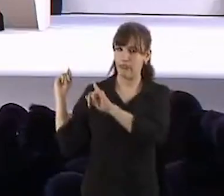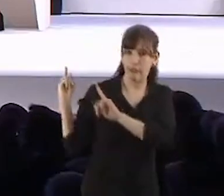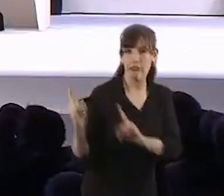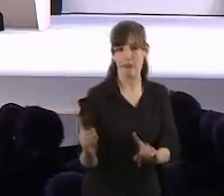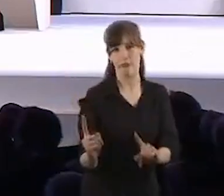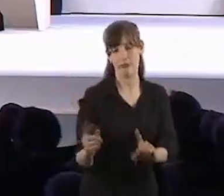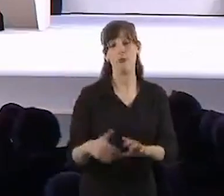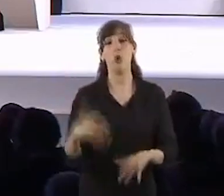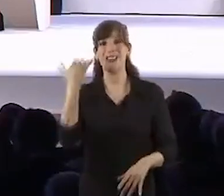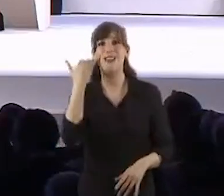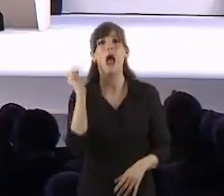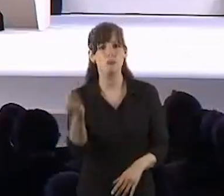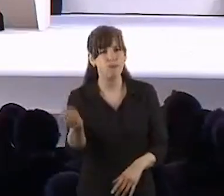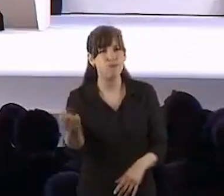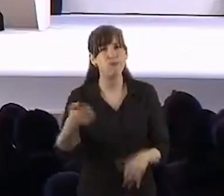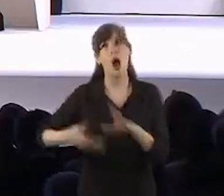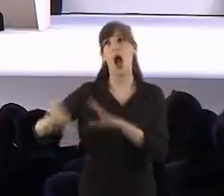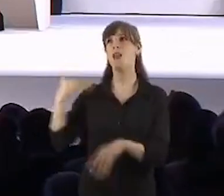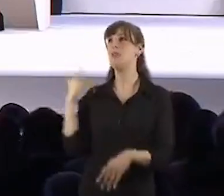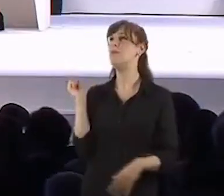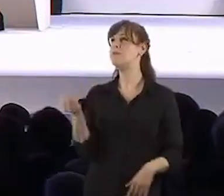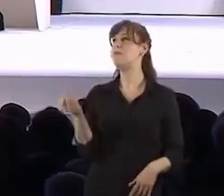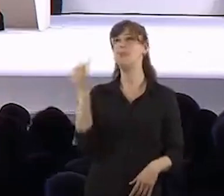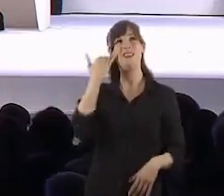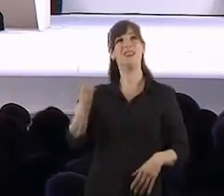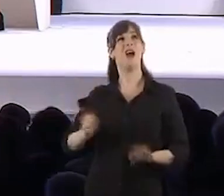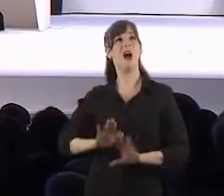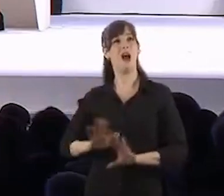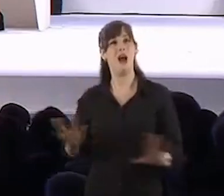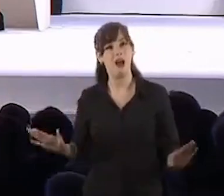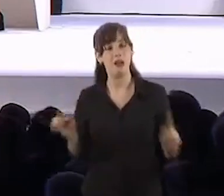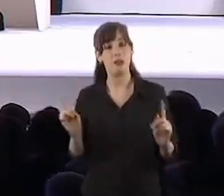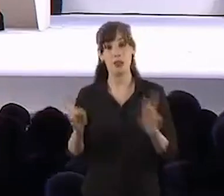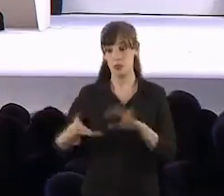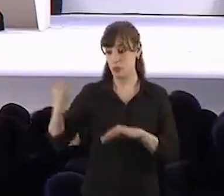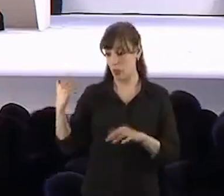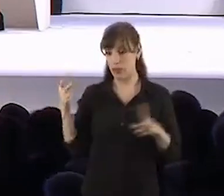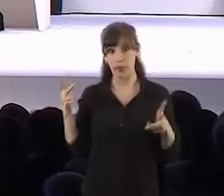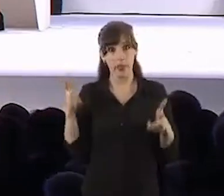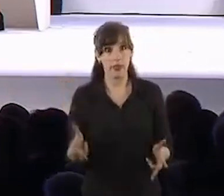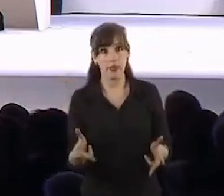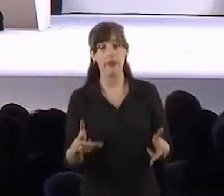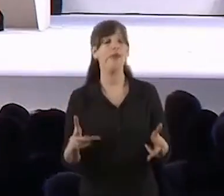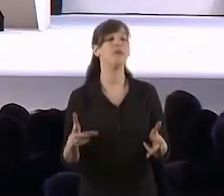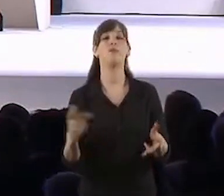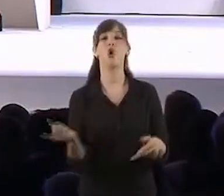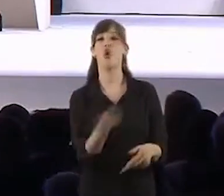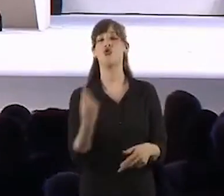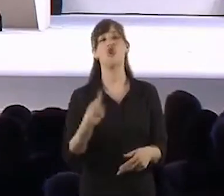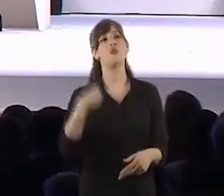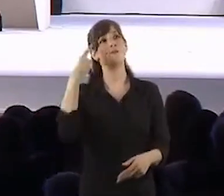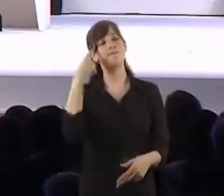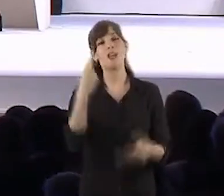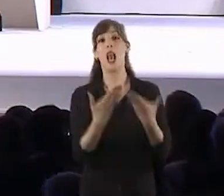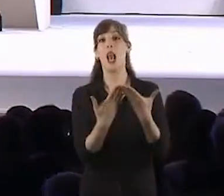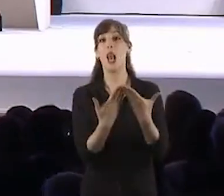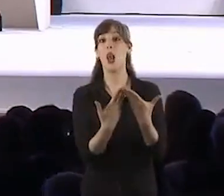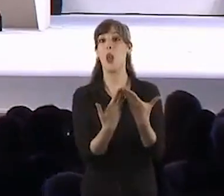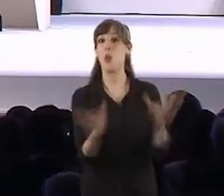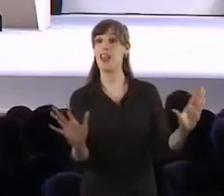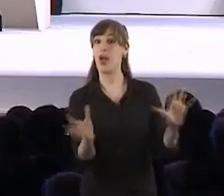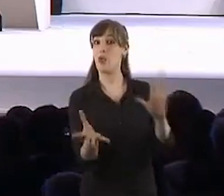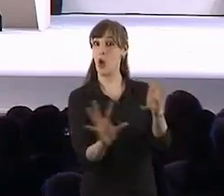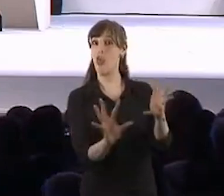lo vivimos, ya pasamos por esto, porque como dije antes, desde que decidimos abandonar el modelo de la libertad que nos había